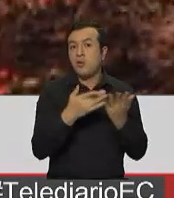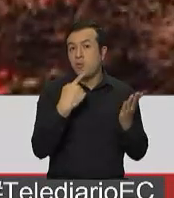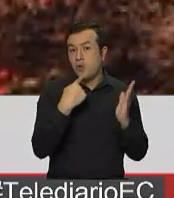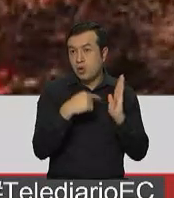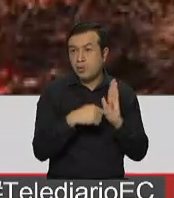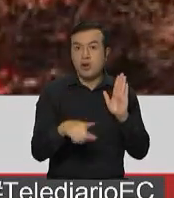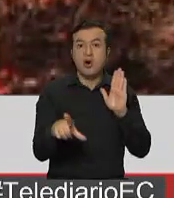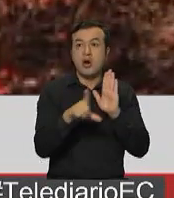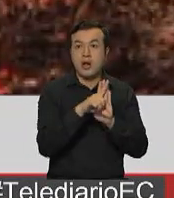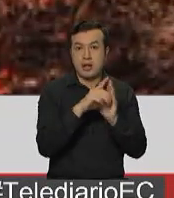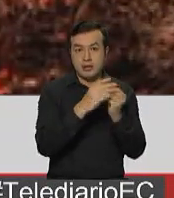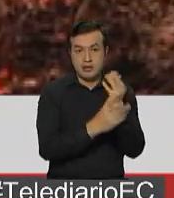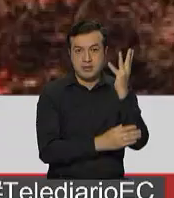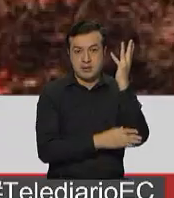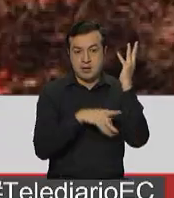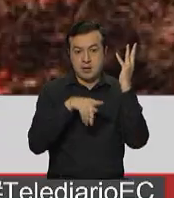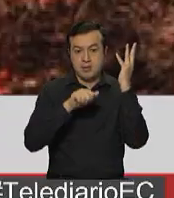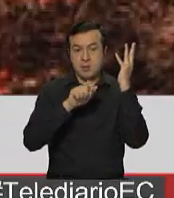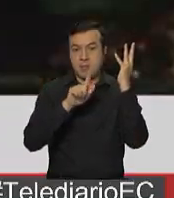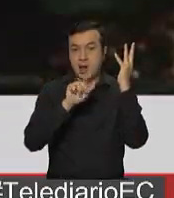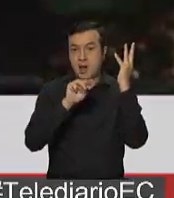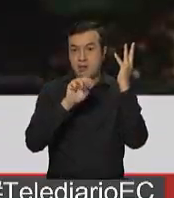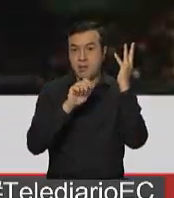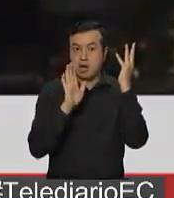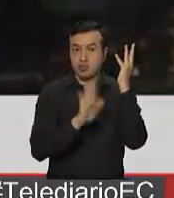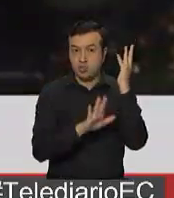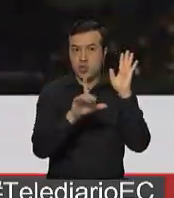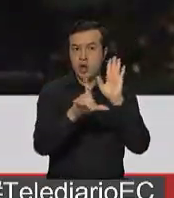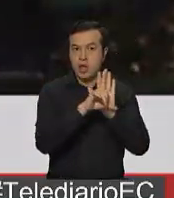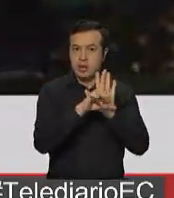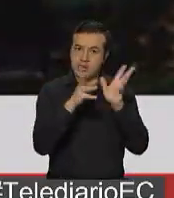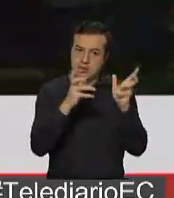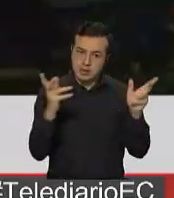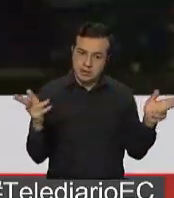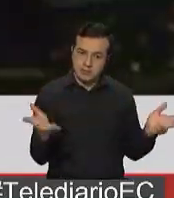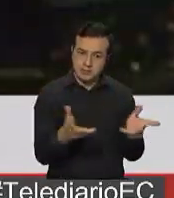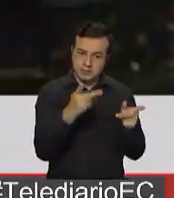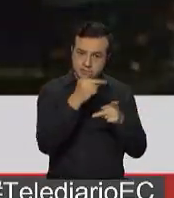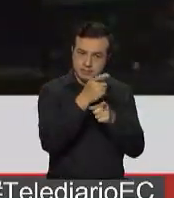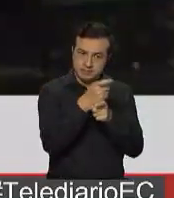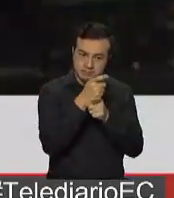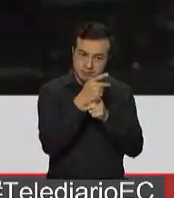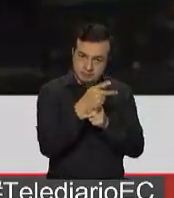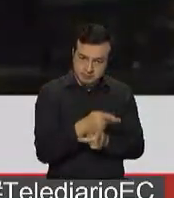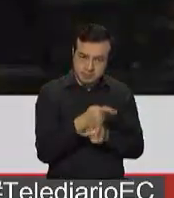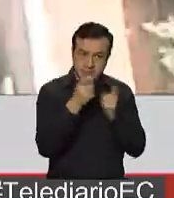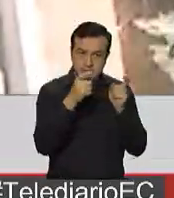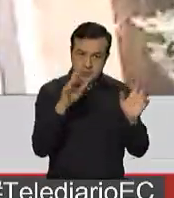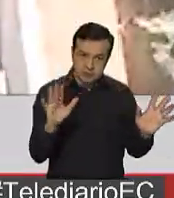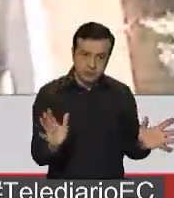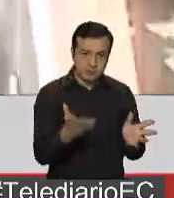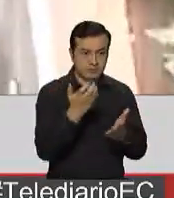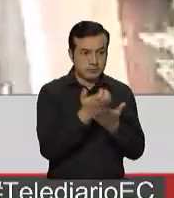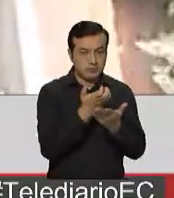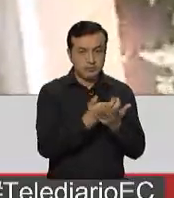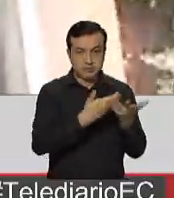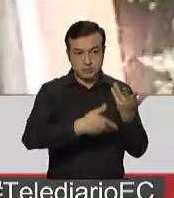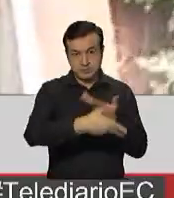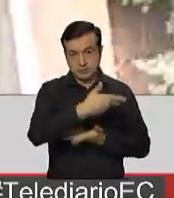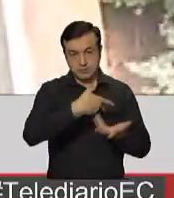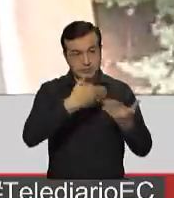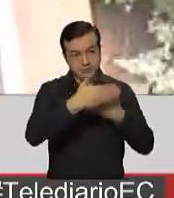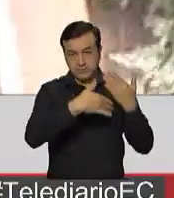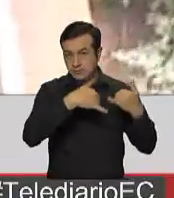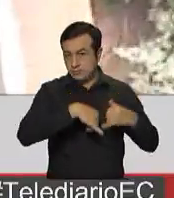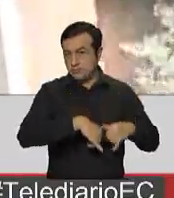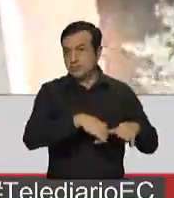la Ley de Palma Aceitera y sus derivados, cuyo objetivo es regular, promover, incentivar, estimular y dinamizar todas las etapas